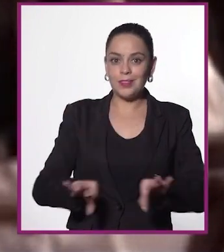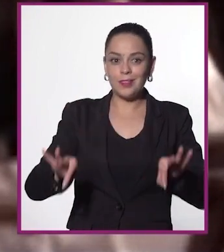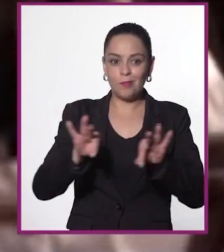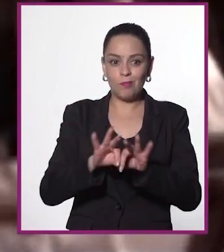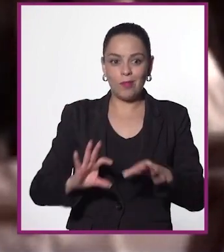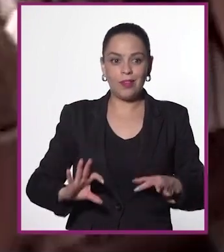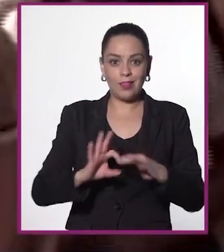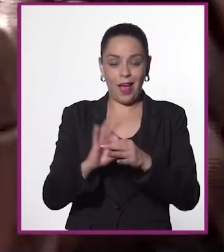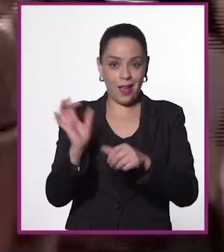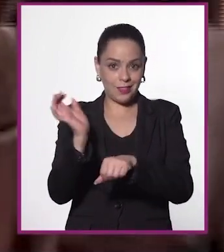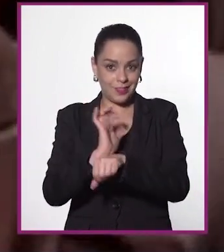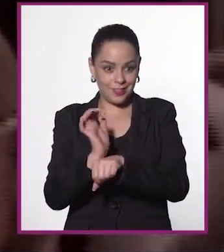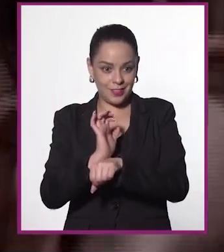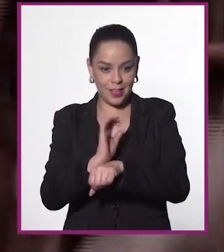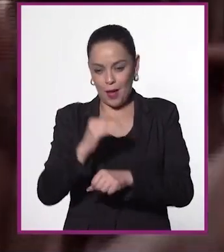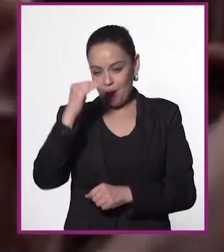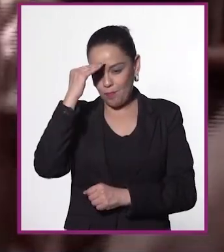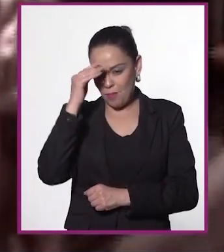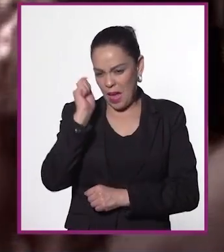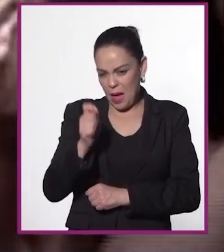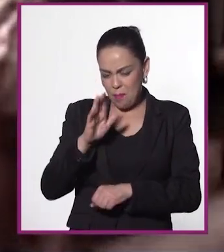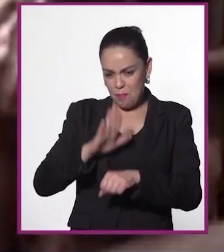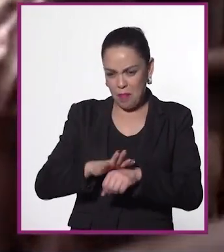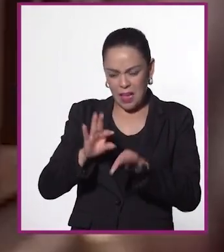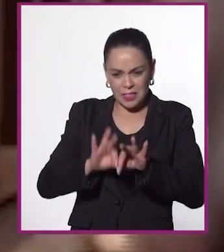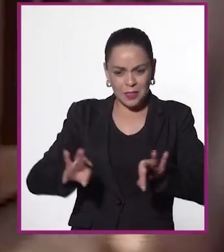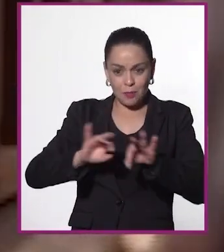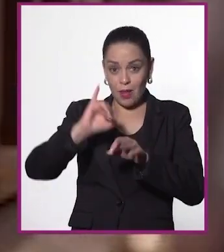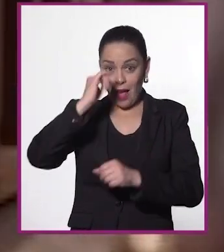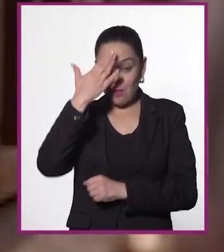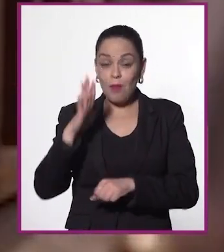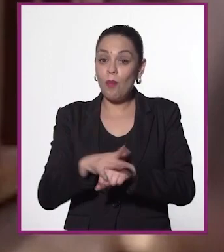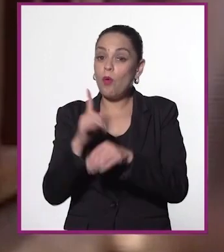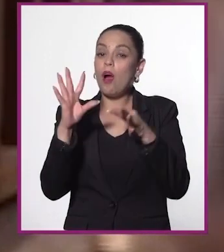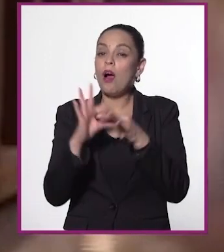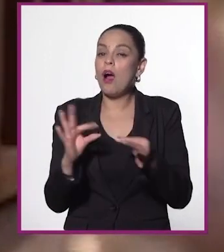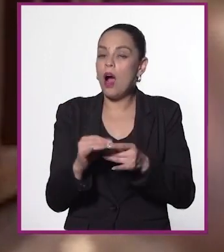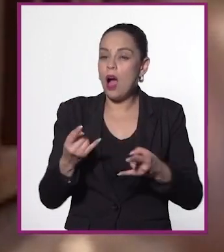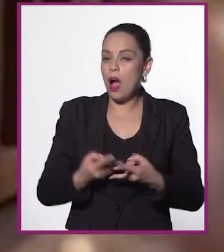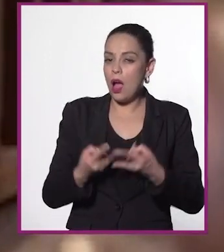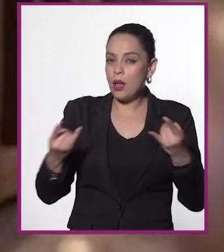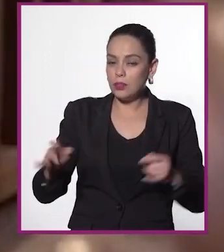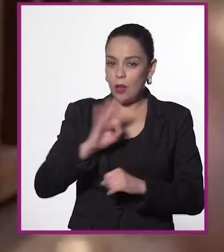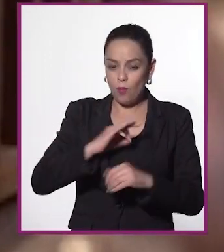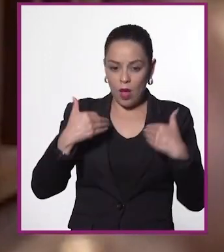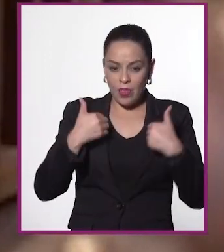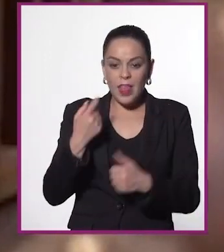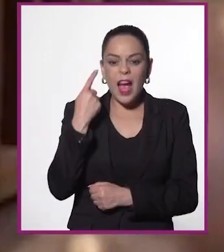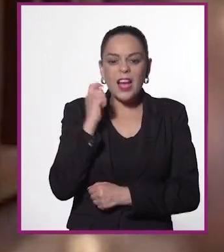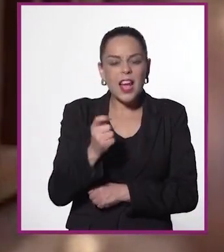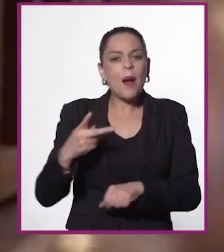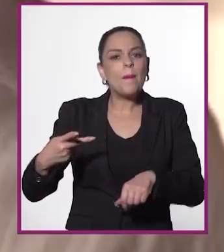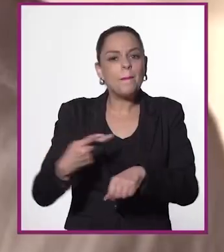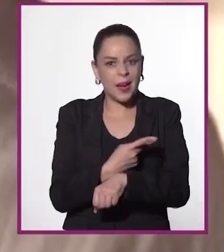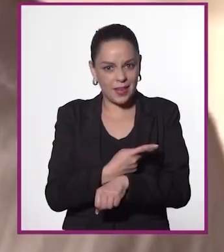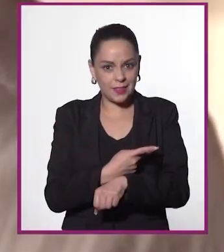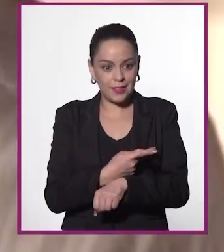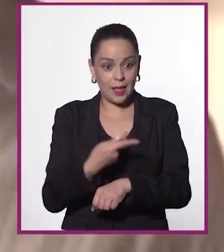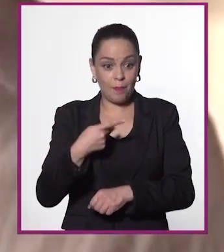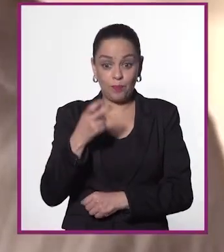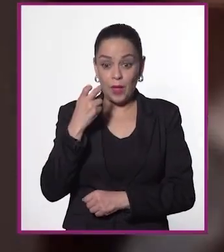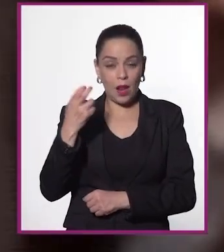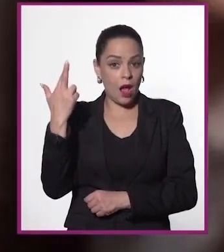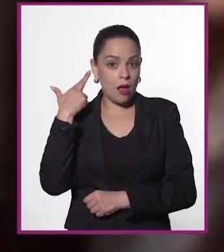cine. Pensamos que lo más importante es la imagen, porque nos cuenta la historia, nos permite entender qué está pasando, pero es el sonido el que